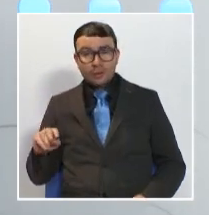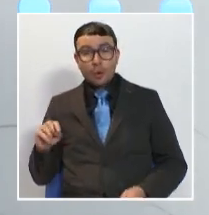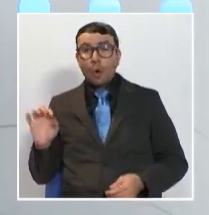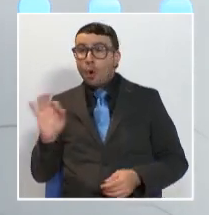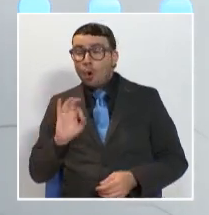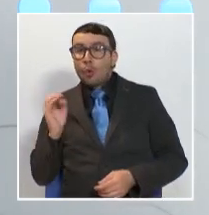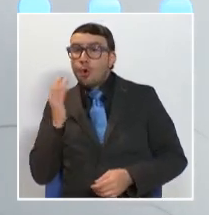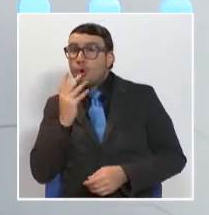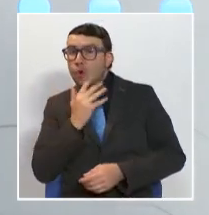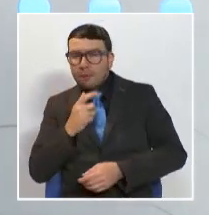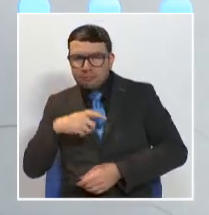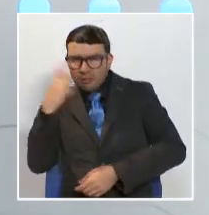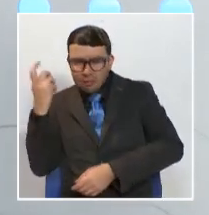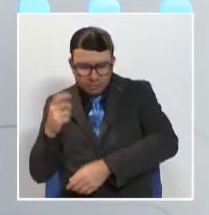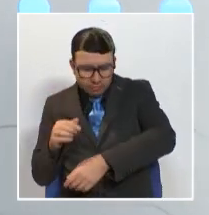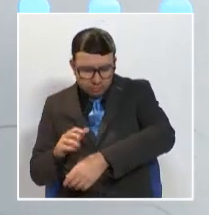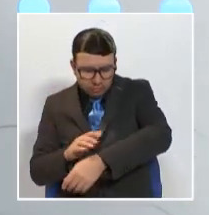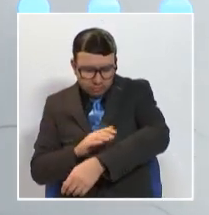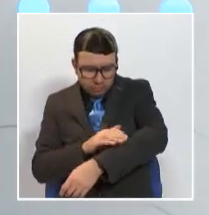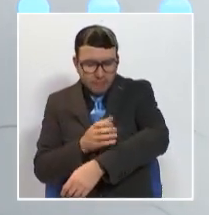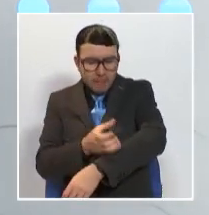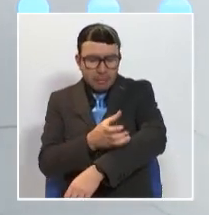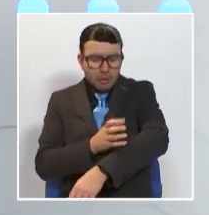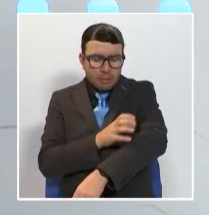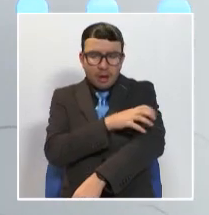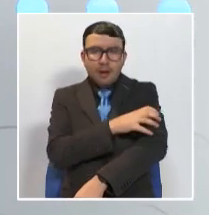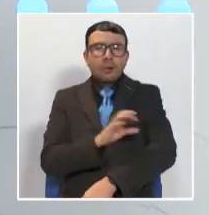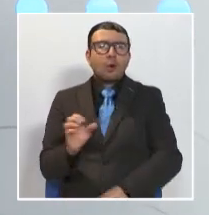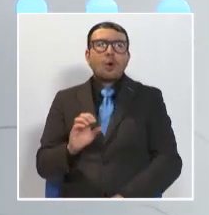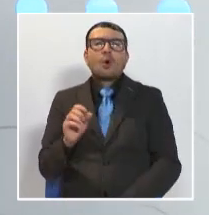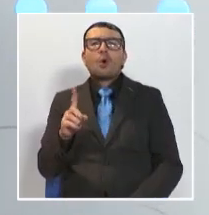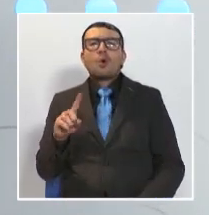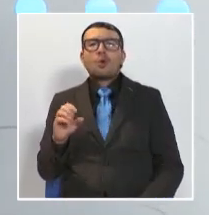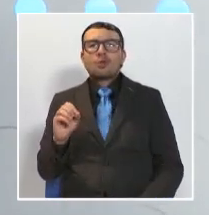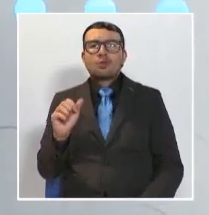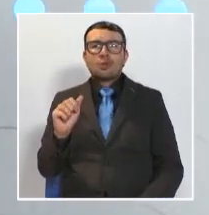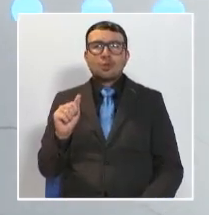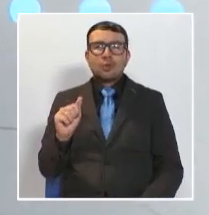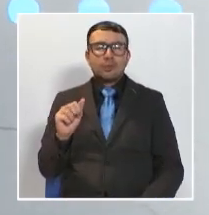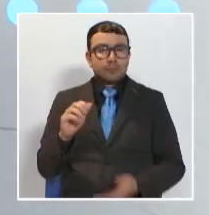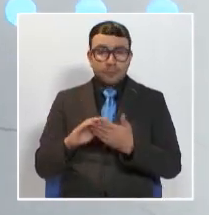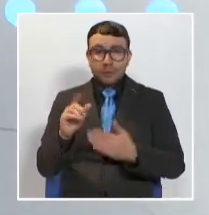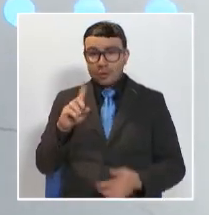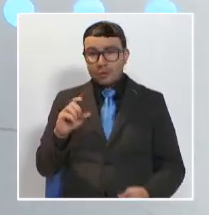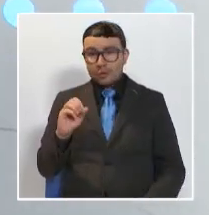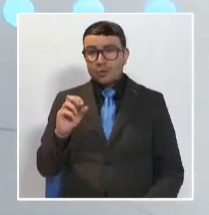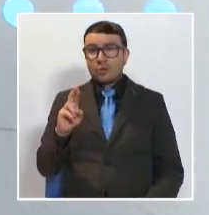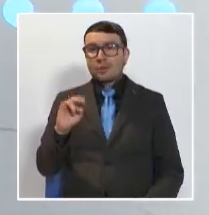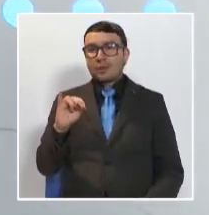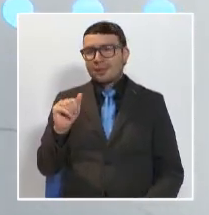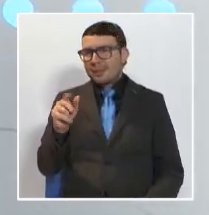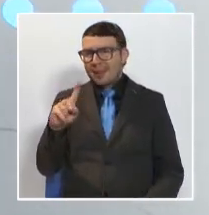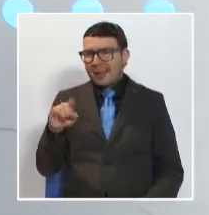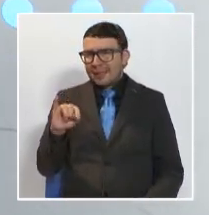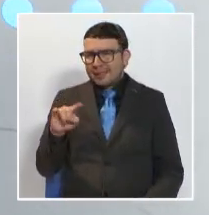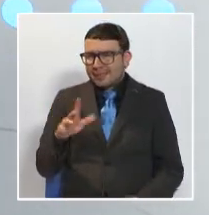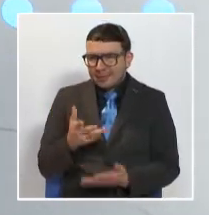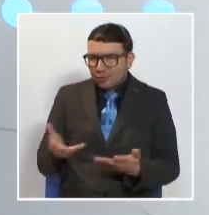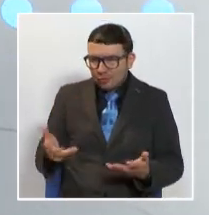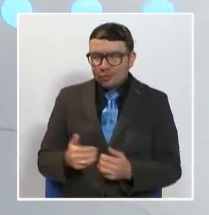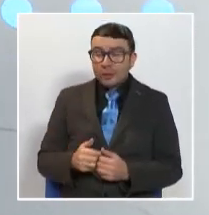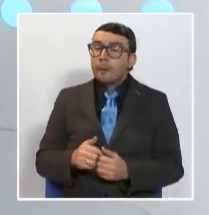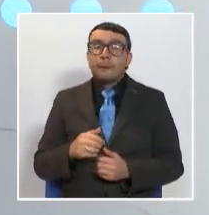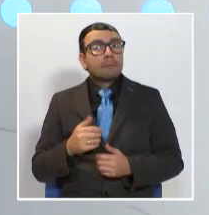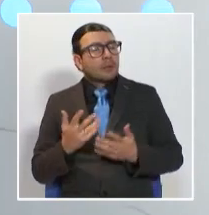enfermedades como la psoriasis. Entonces, pues le queríamos preguntar al doctor hoy que está acá con